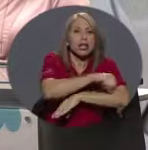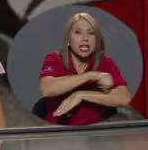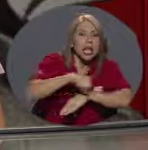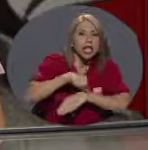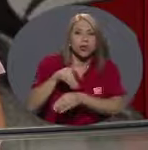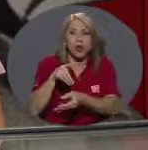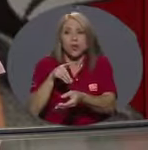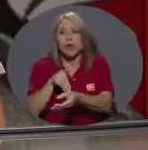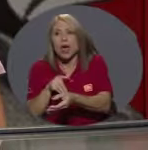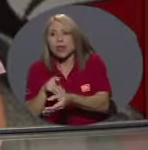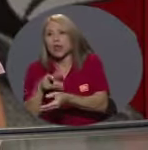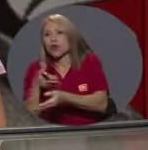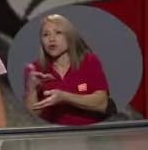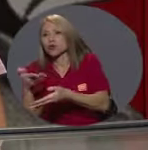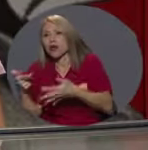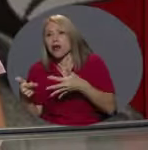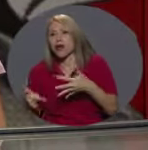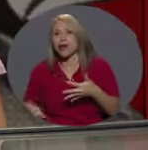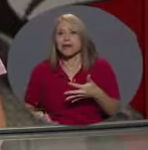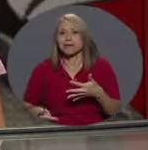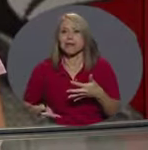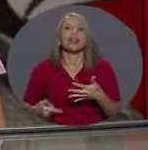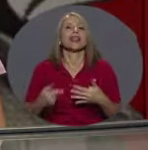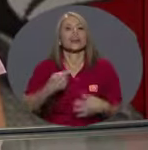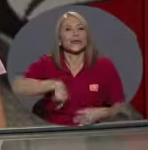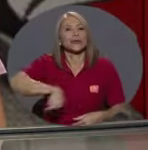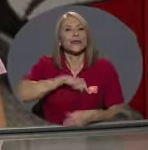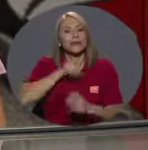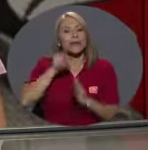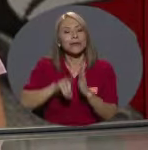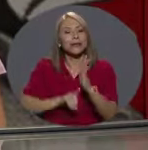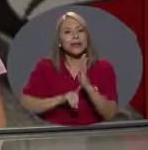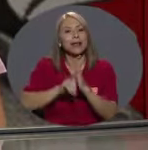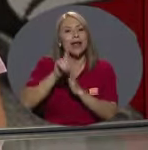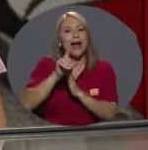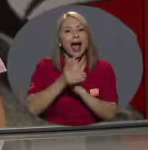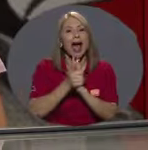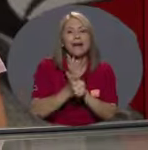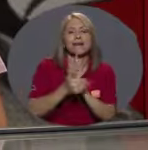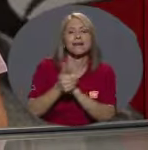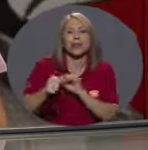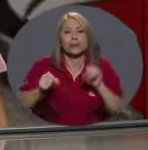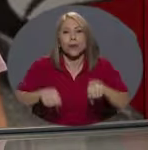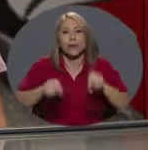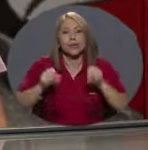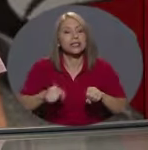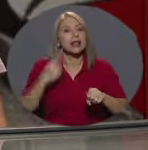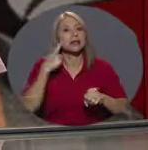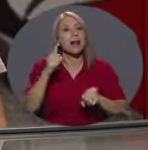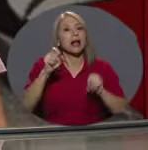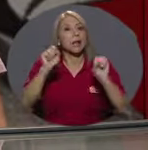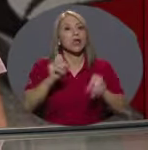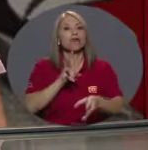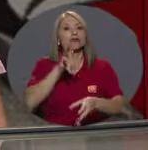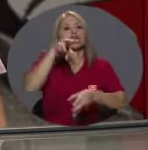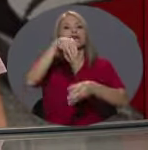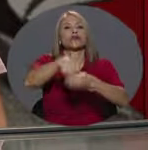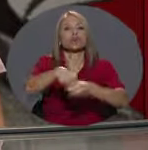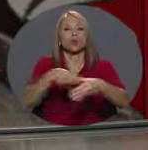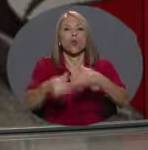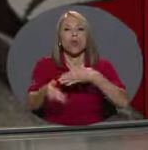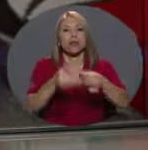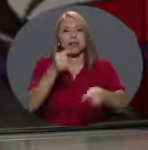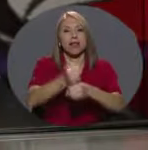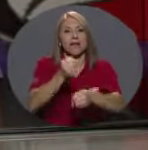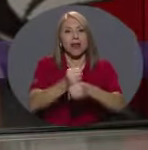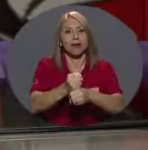lo que tenemos que desarrollar son habilidades y competencias que nos van a permitir desarrollarnos en cualquier trabajo, porque ya los trabajos no